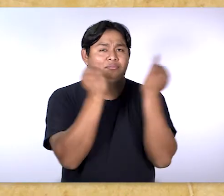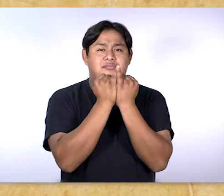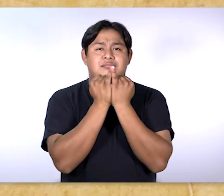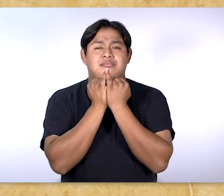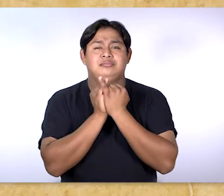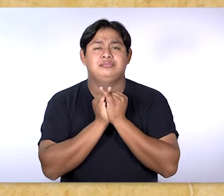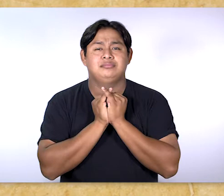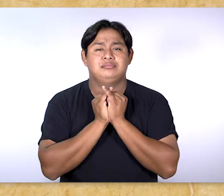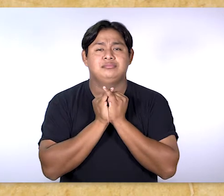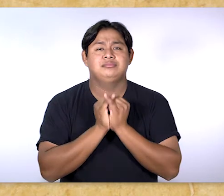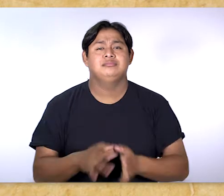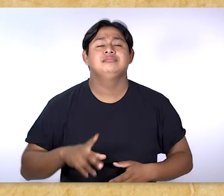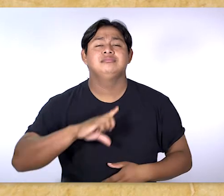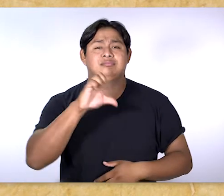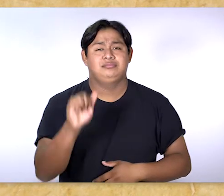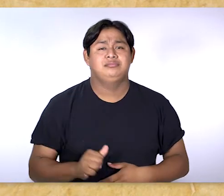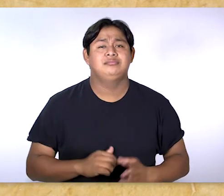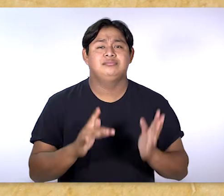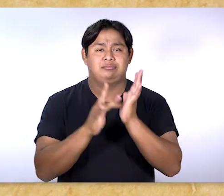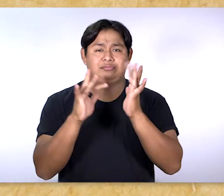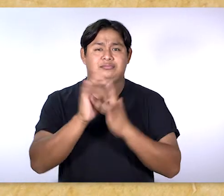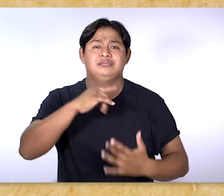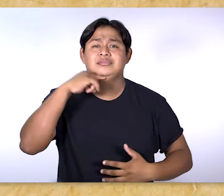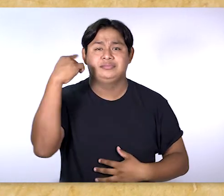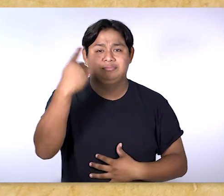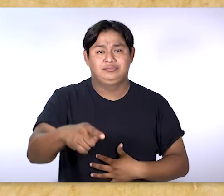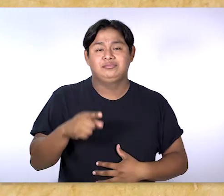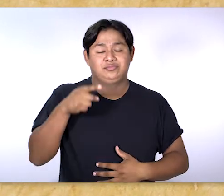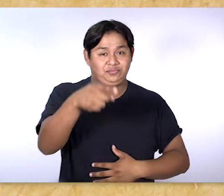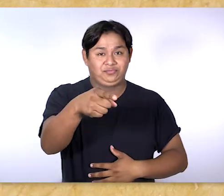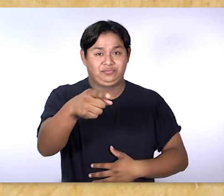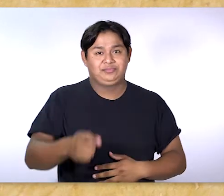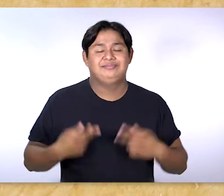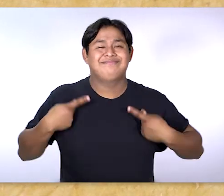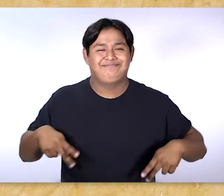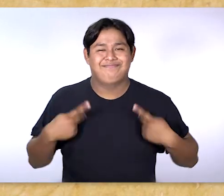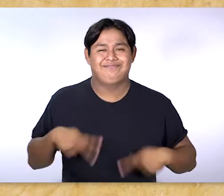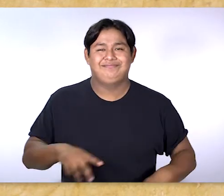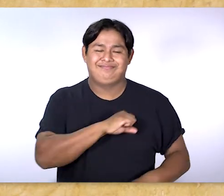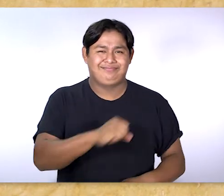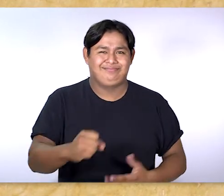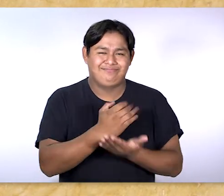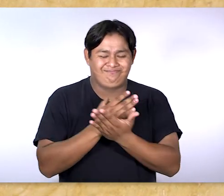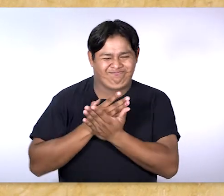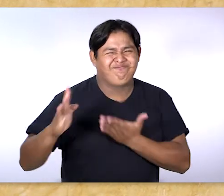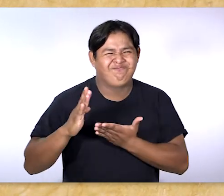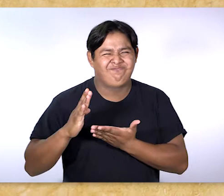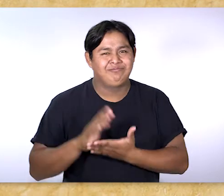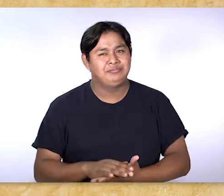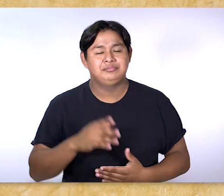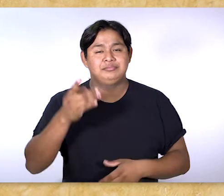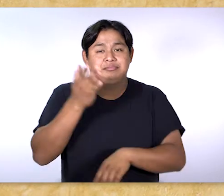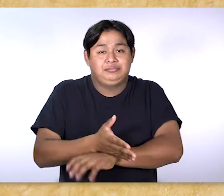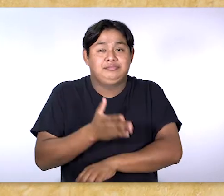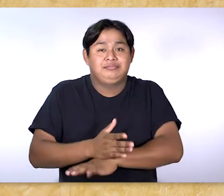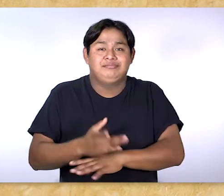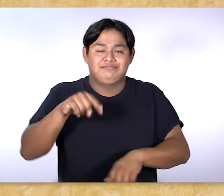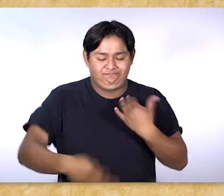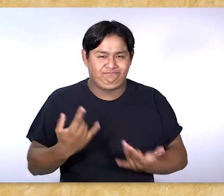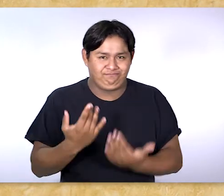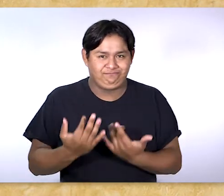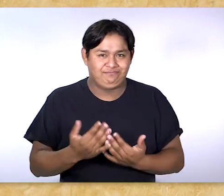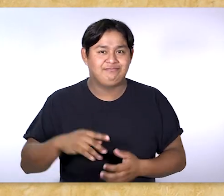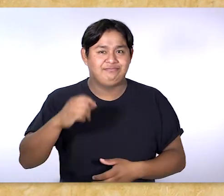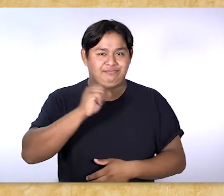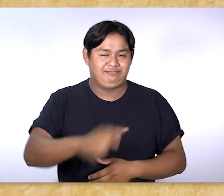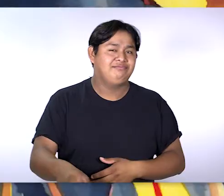sus ángeles. Pues tuve hambre y ustedes no me dieron de comer. Tuve sed y no me dieron de beber. Anduve